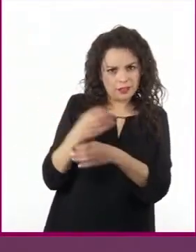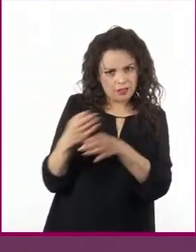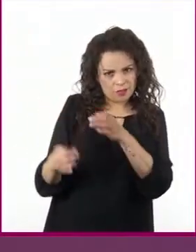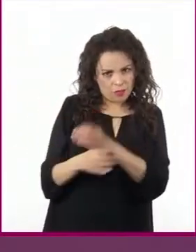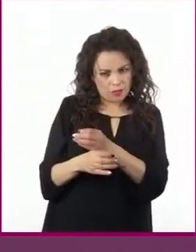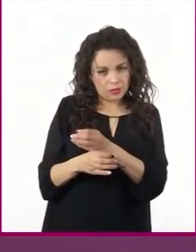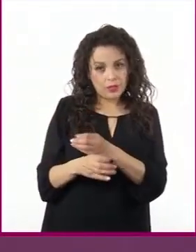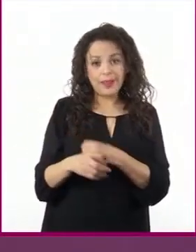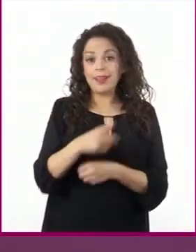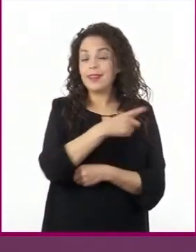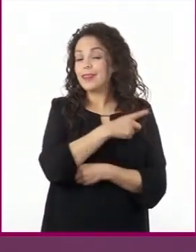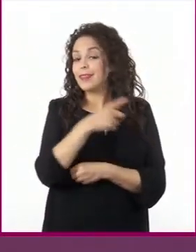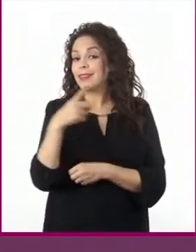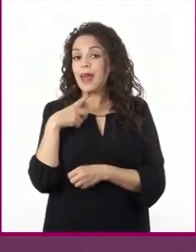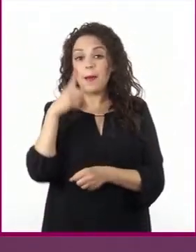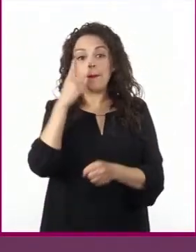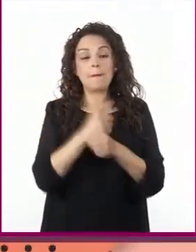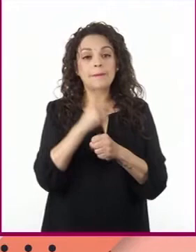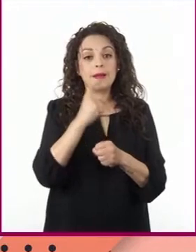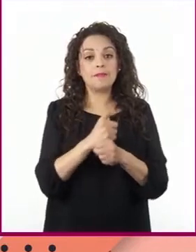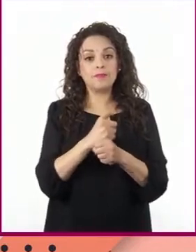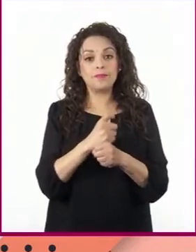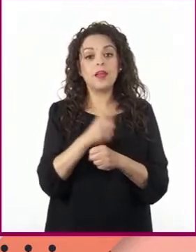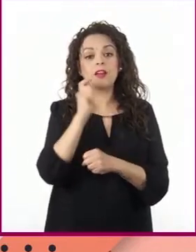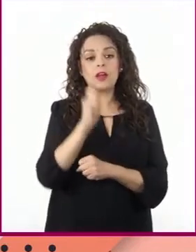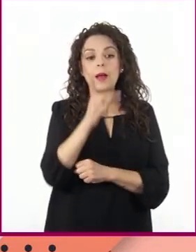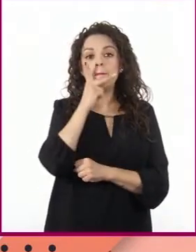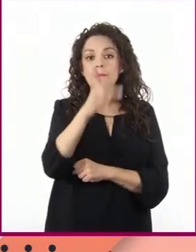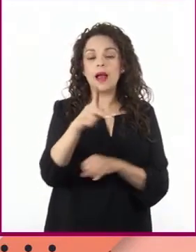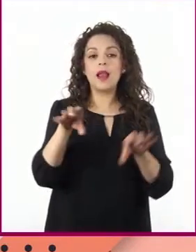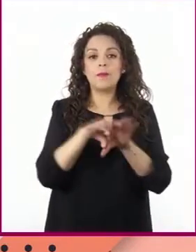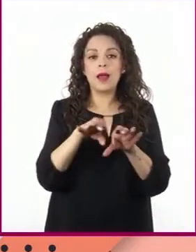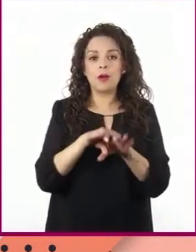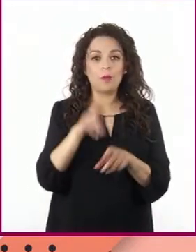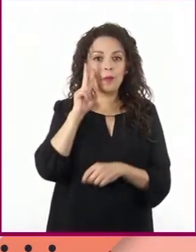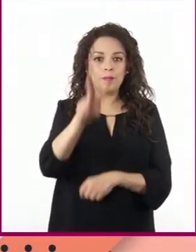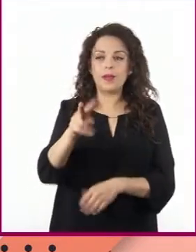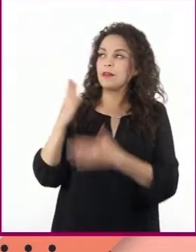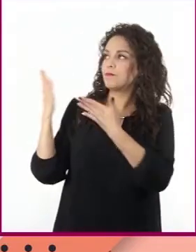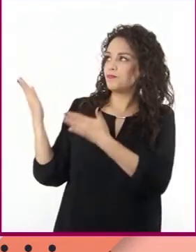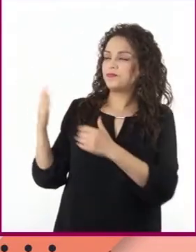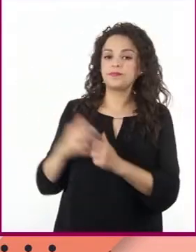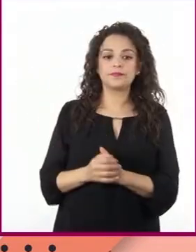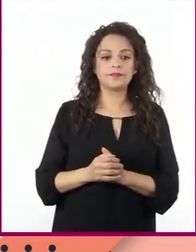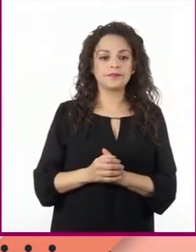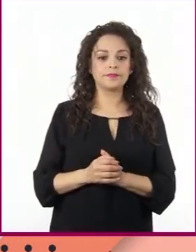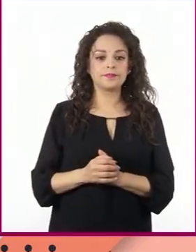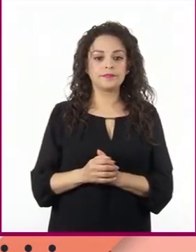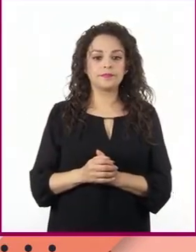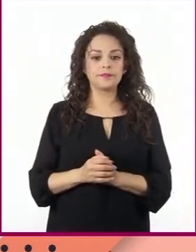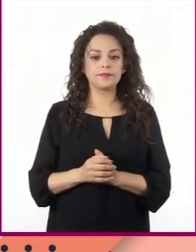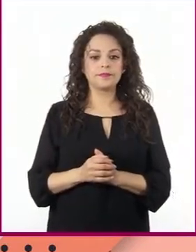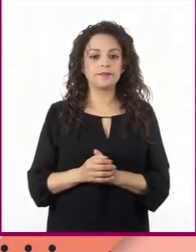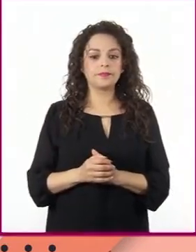debemos tomar en cuenta frases como creo que, considero